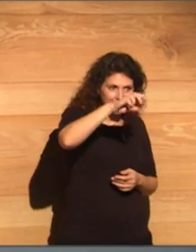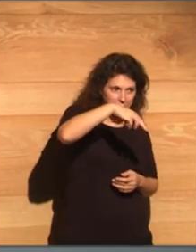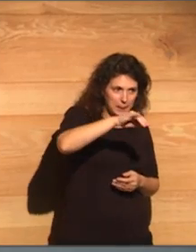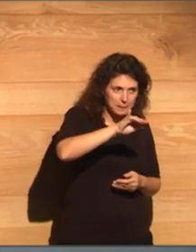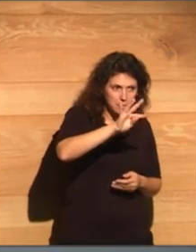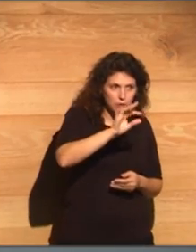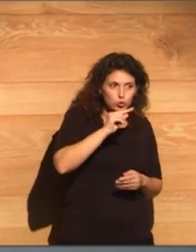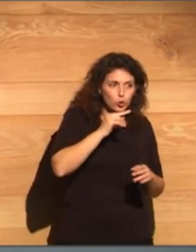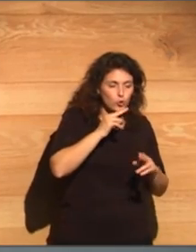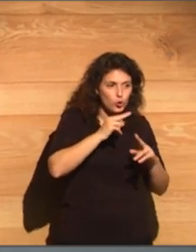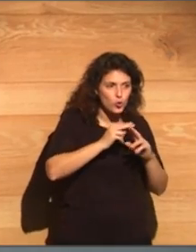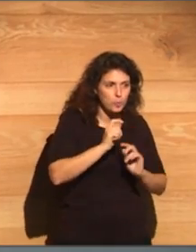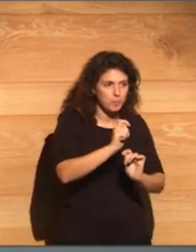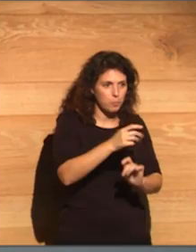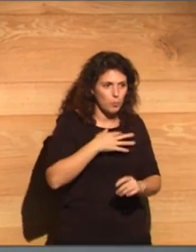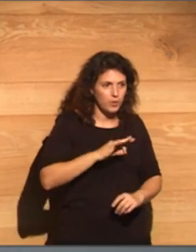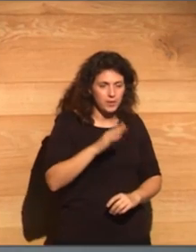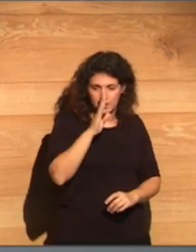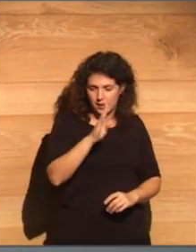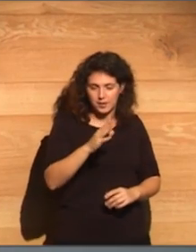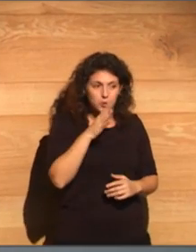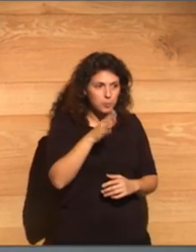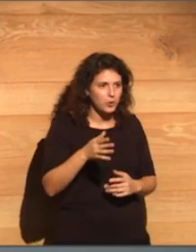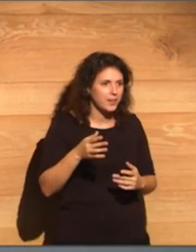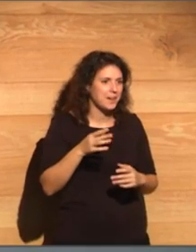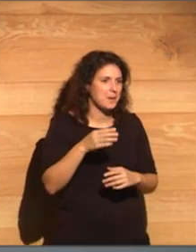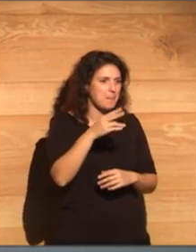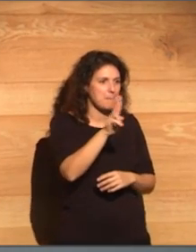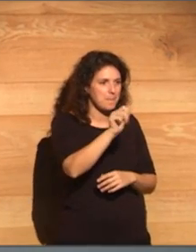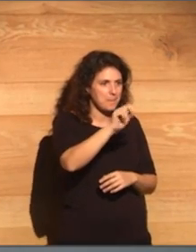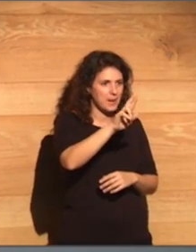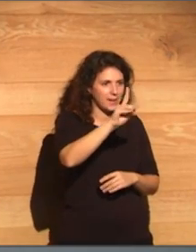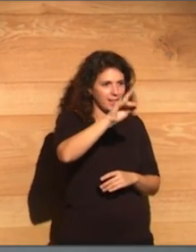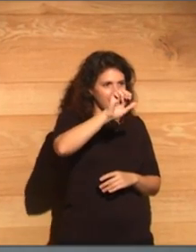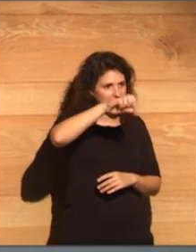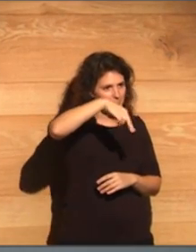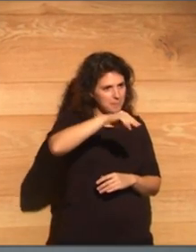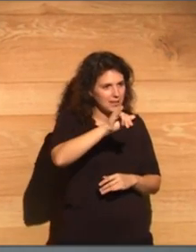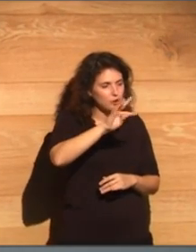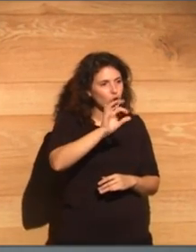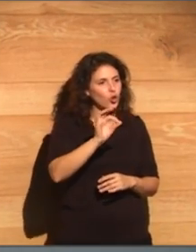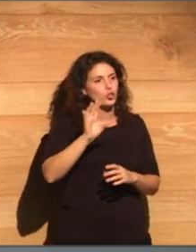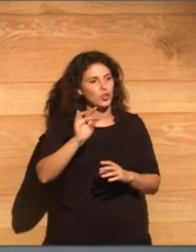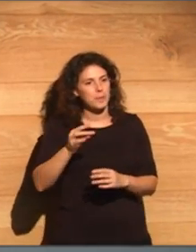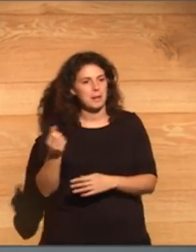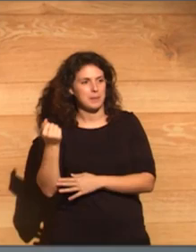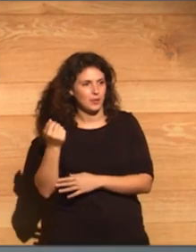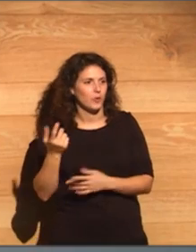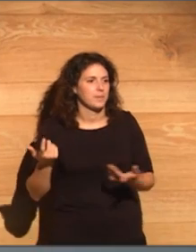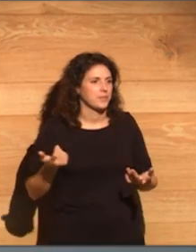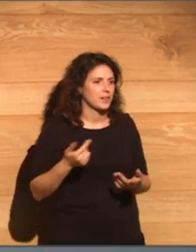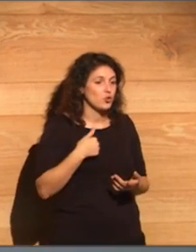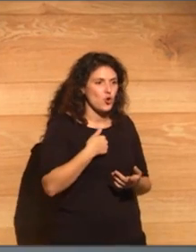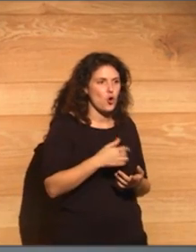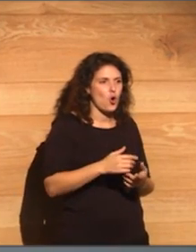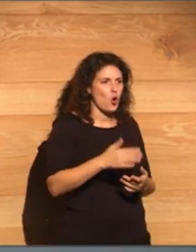vida habría sido completamente, claro, directa. Pero Berlango. Porque Bardemito tocaba el pito, no se lo habrían dicho en la vida. Claro. Dice, pero bueno, pues me he quedado ya, pues Berlango.